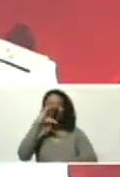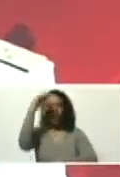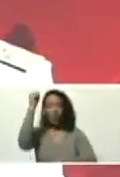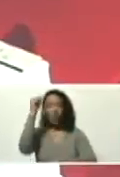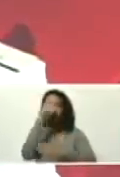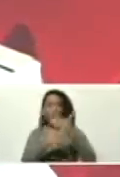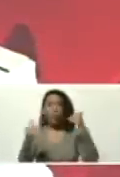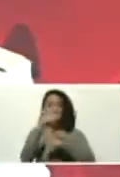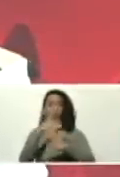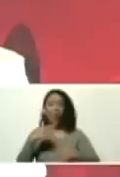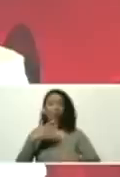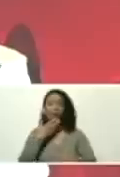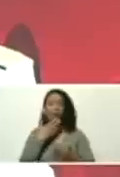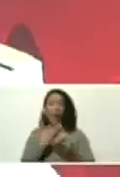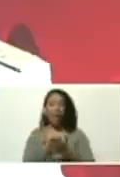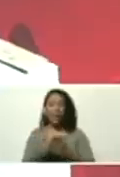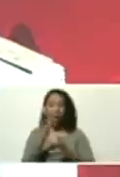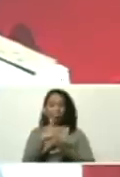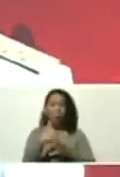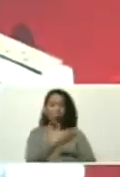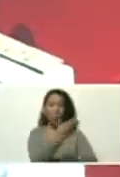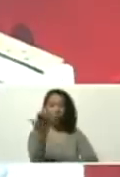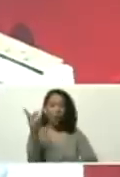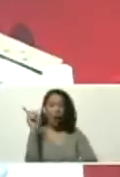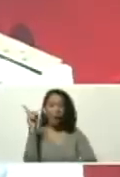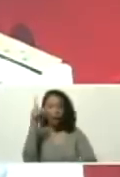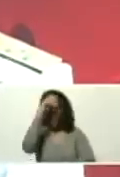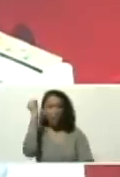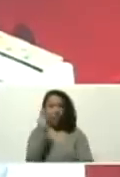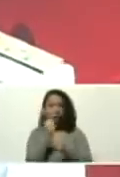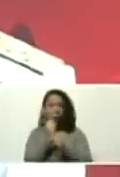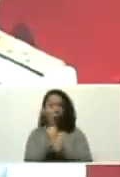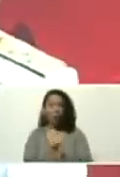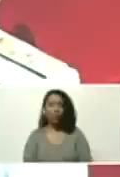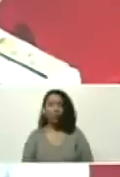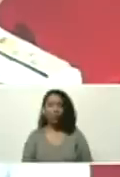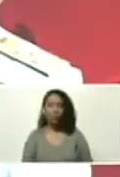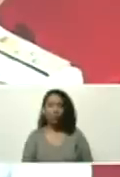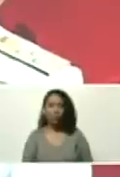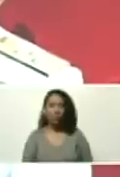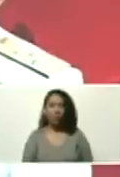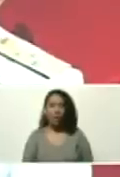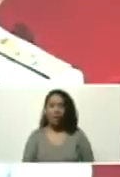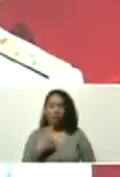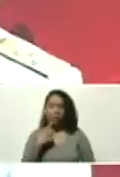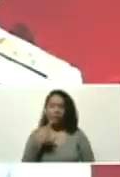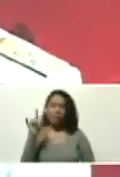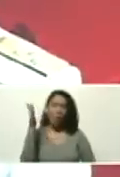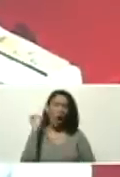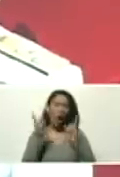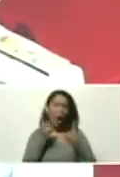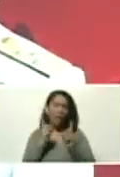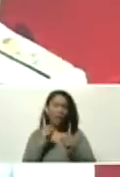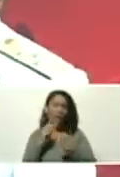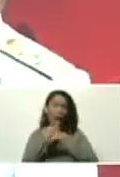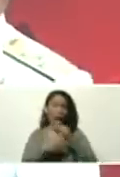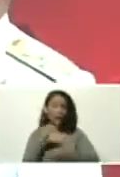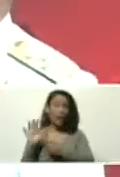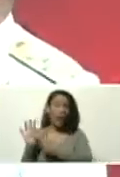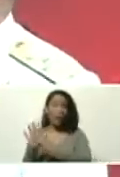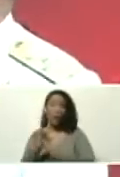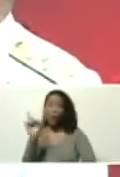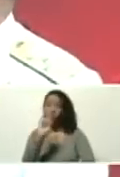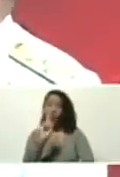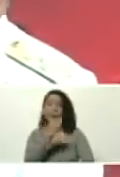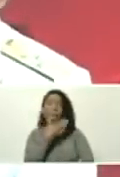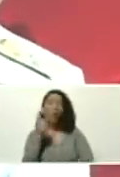placer compartir con ustedes esta faena. Solemos decir que dar el ejemplo no es la